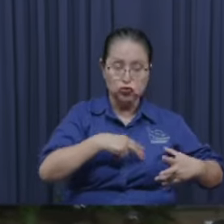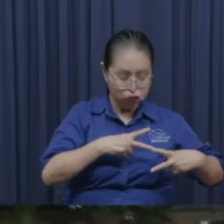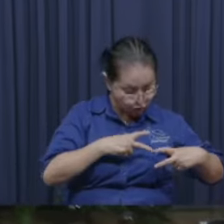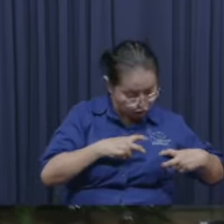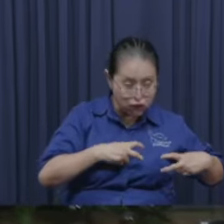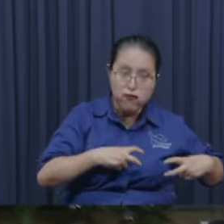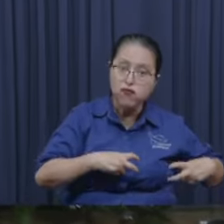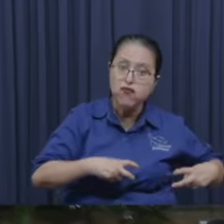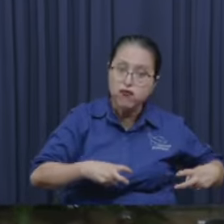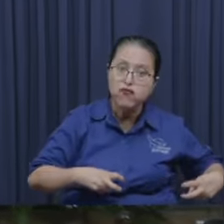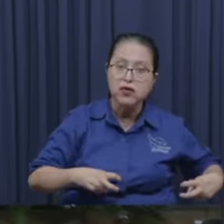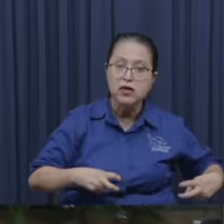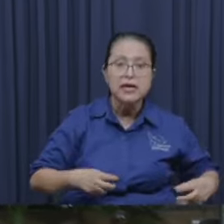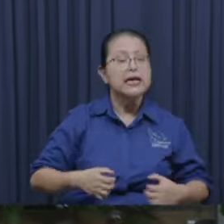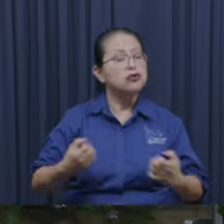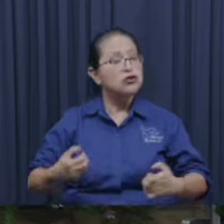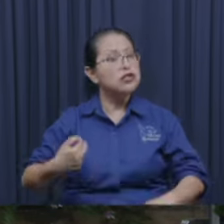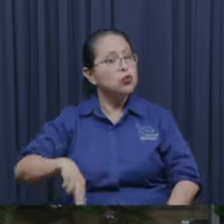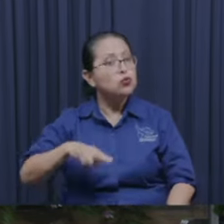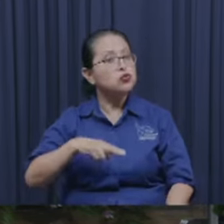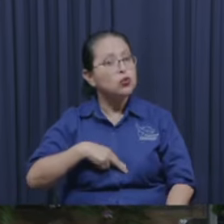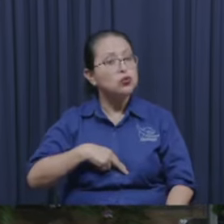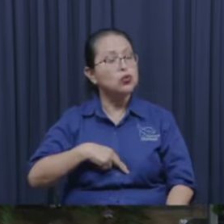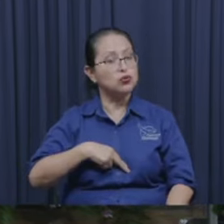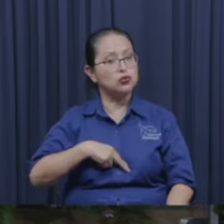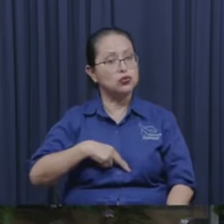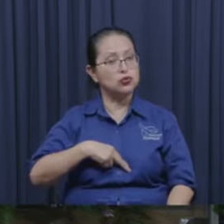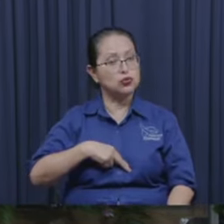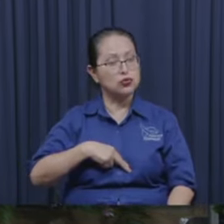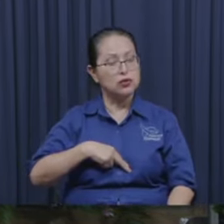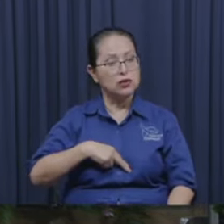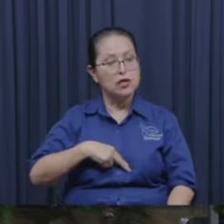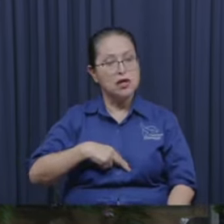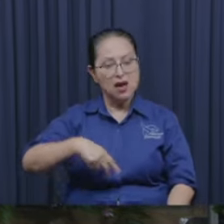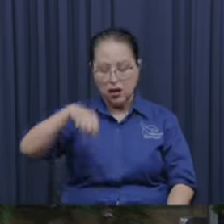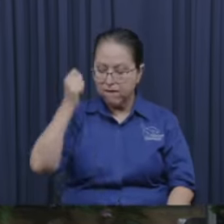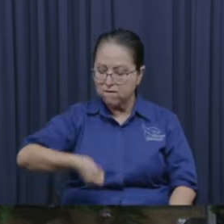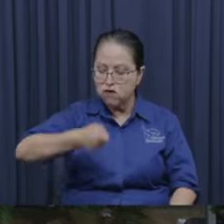discernimos lo que comemos es